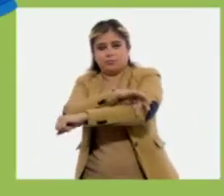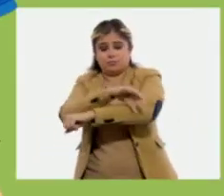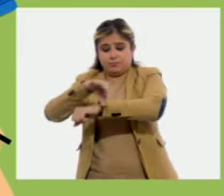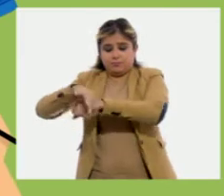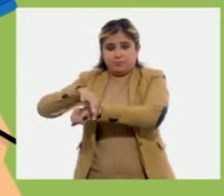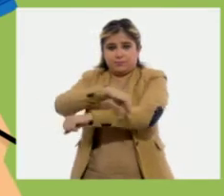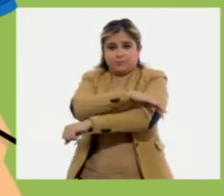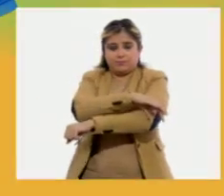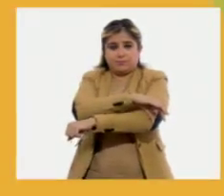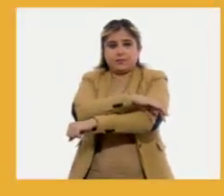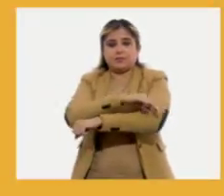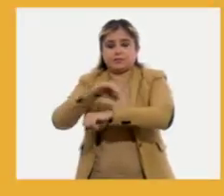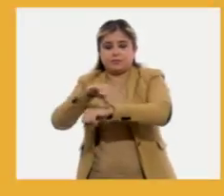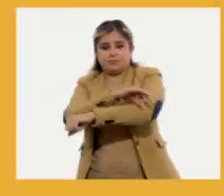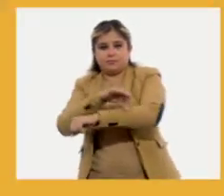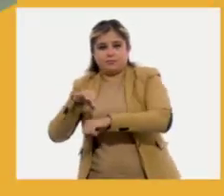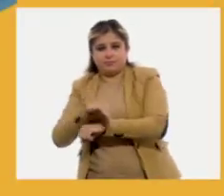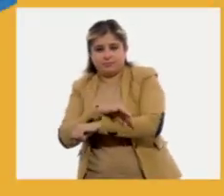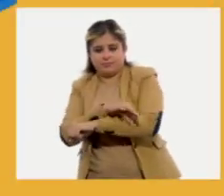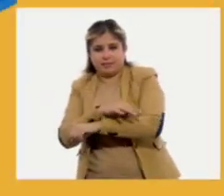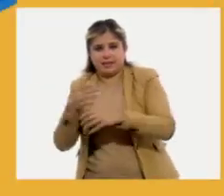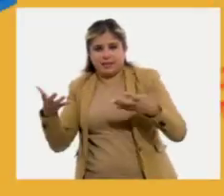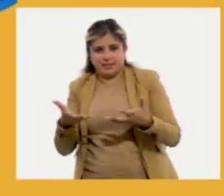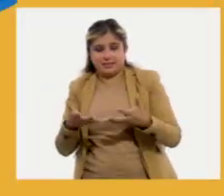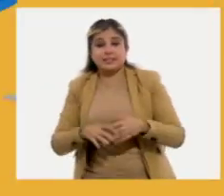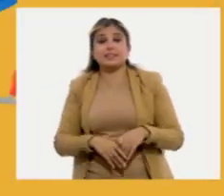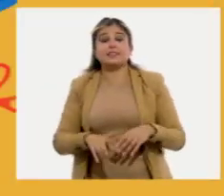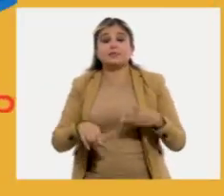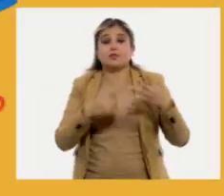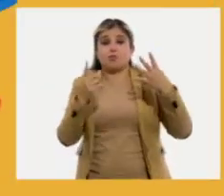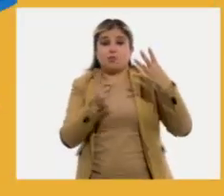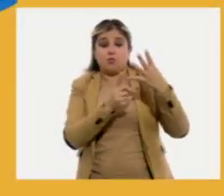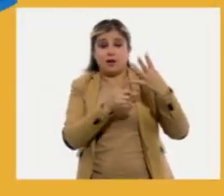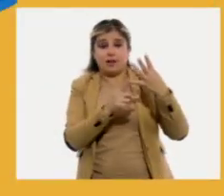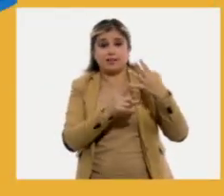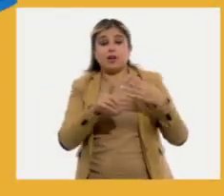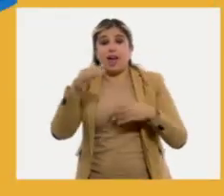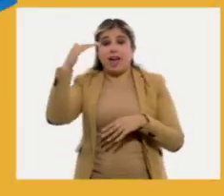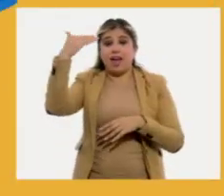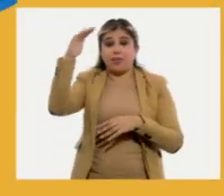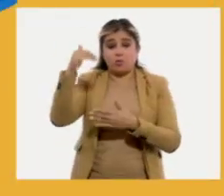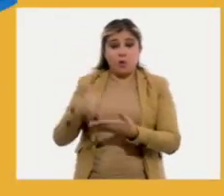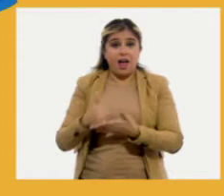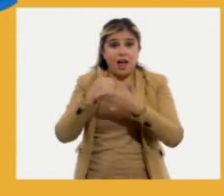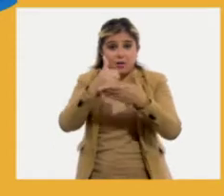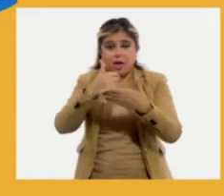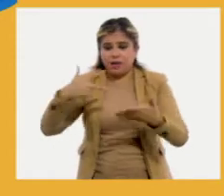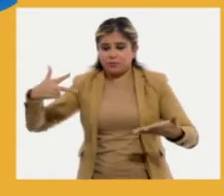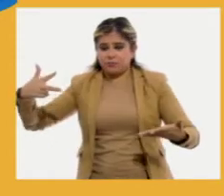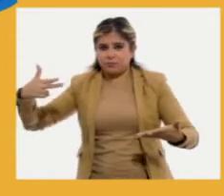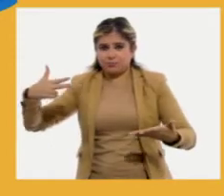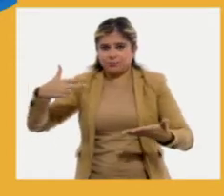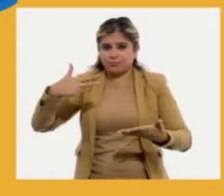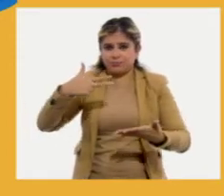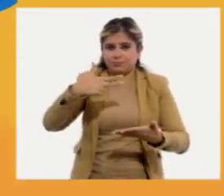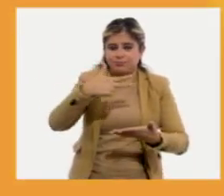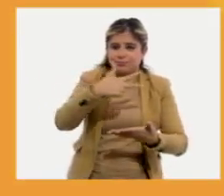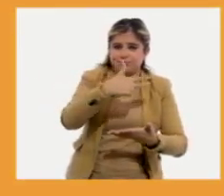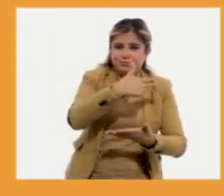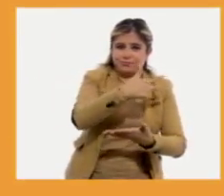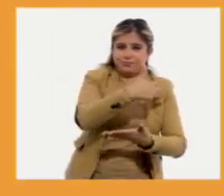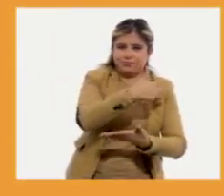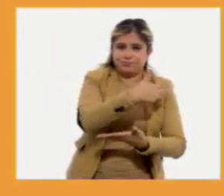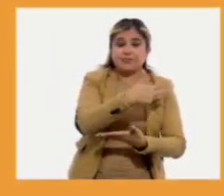horizontal entre los dos puntos. 4. Con ayuda de un adulto, corta sobre la línea horizontal que